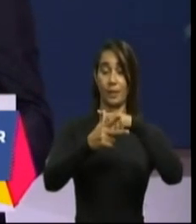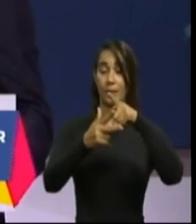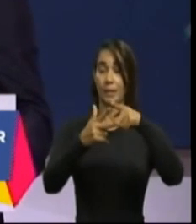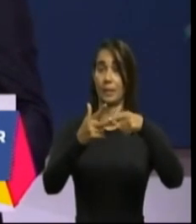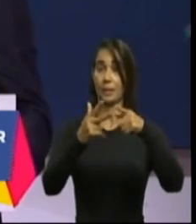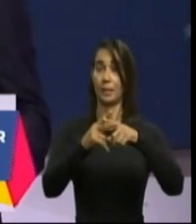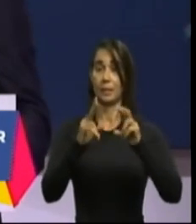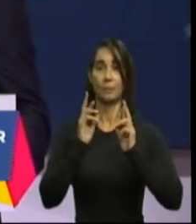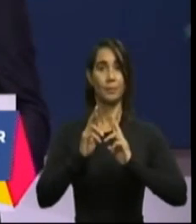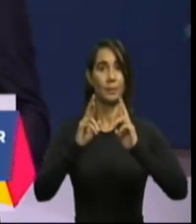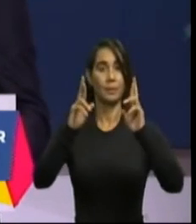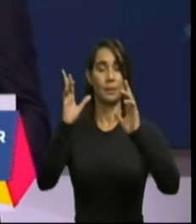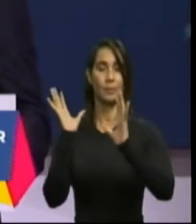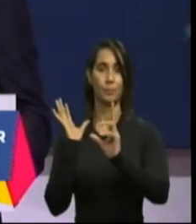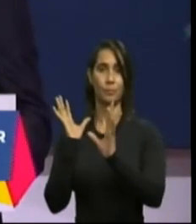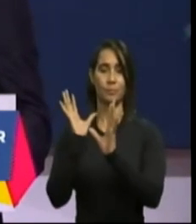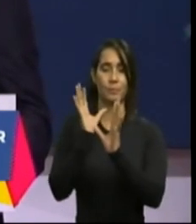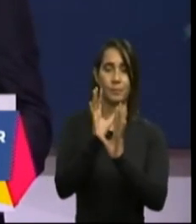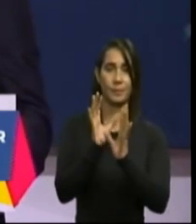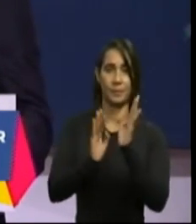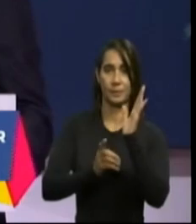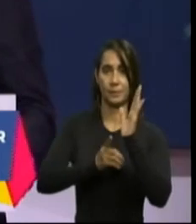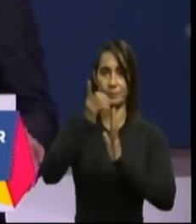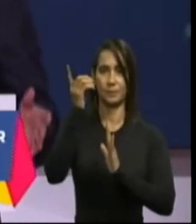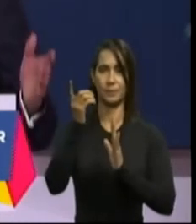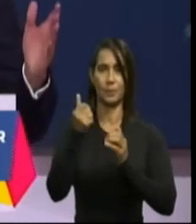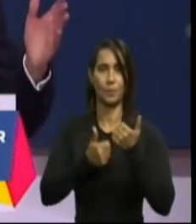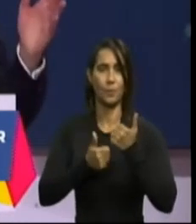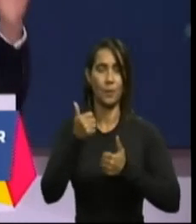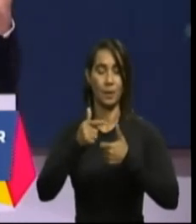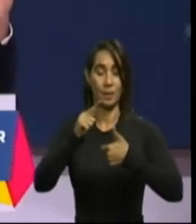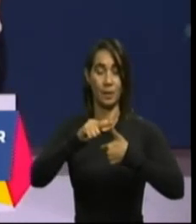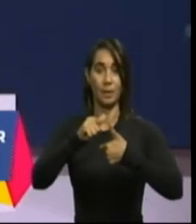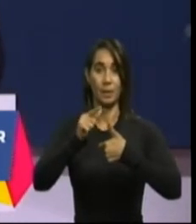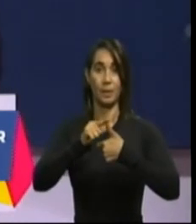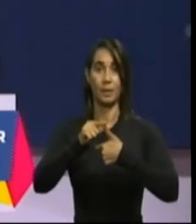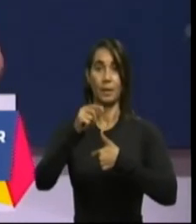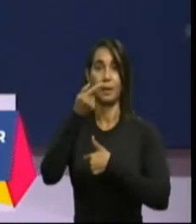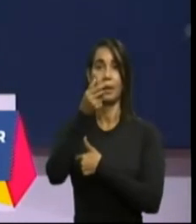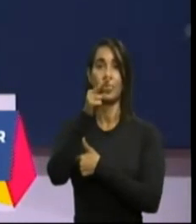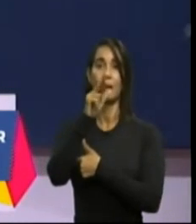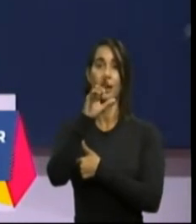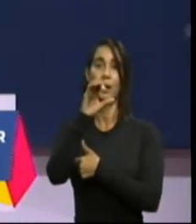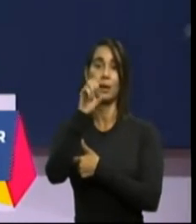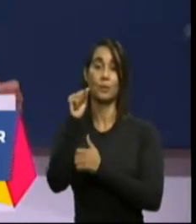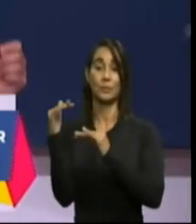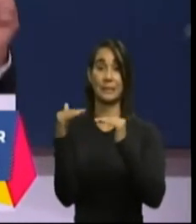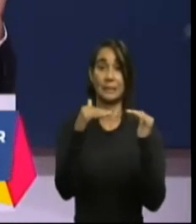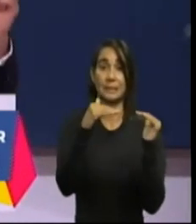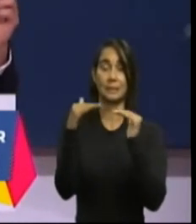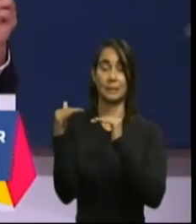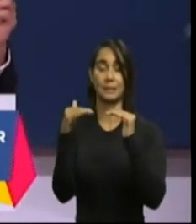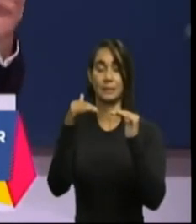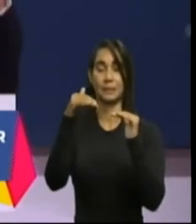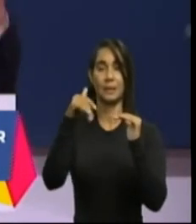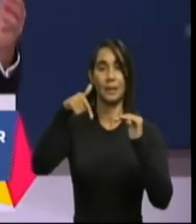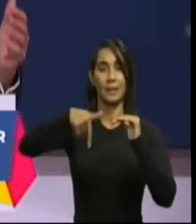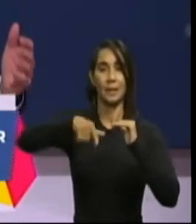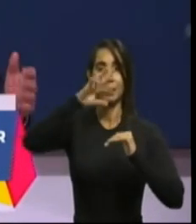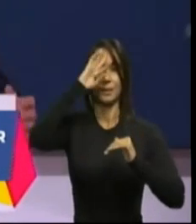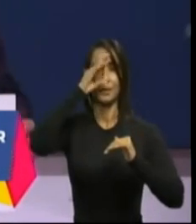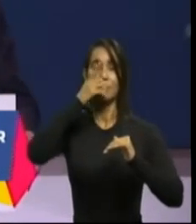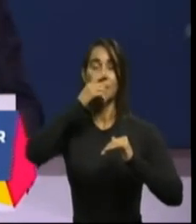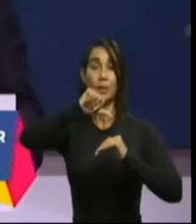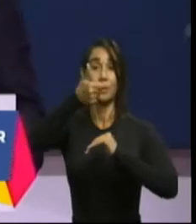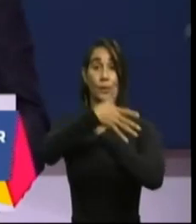urgentes amenazan nuestro crecimiento y bienestar. La invasión rusa a Ucrania ha generado en nuestro país y